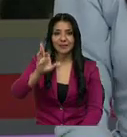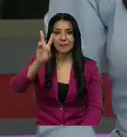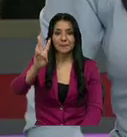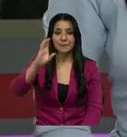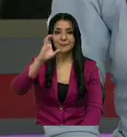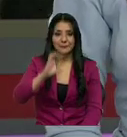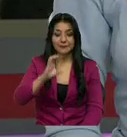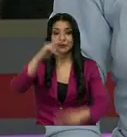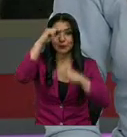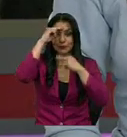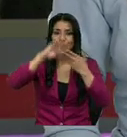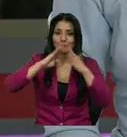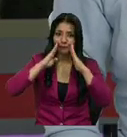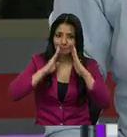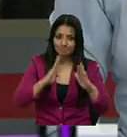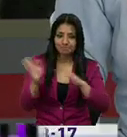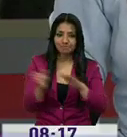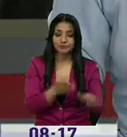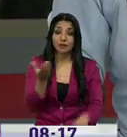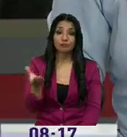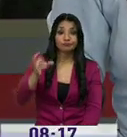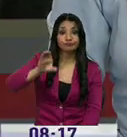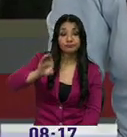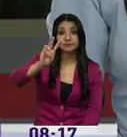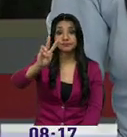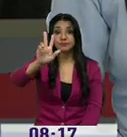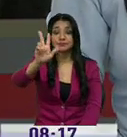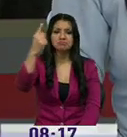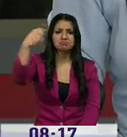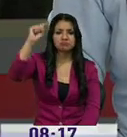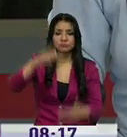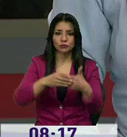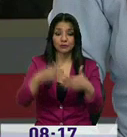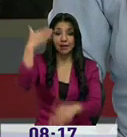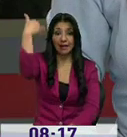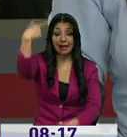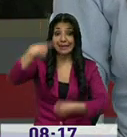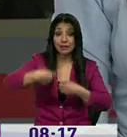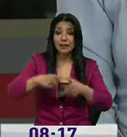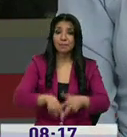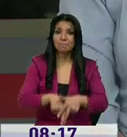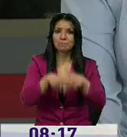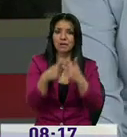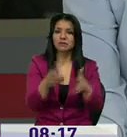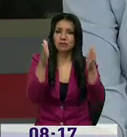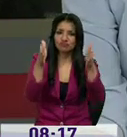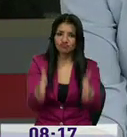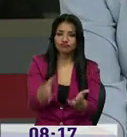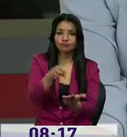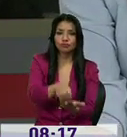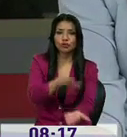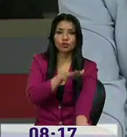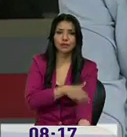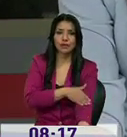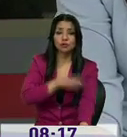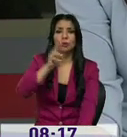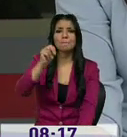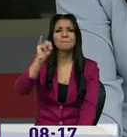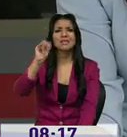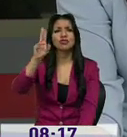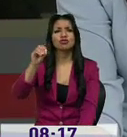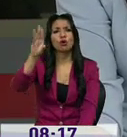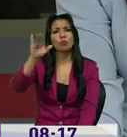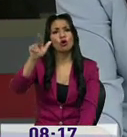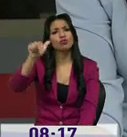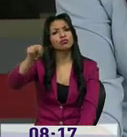La Comunidad. Con una inversión de 63 millones de dólares, la Alcaldía de Quito inició la primera fase del proyecto Bindo Bona, una